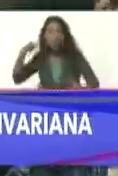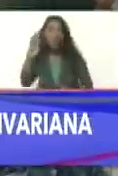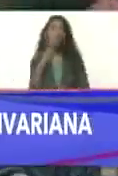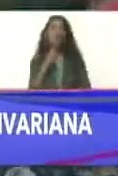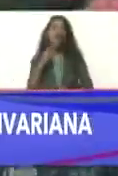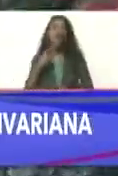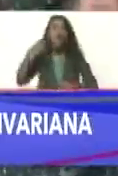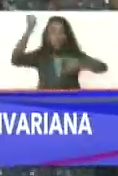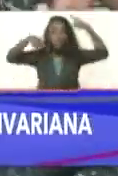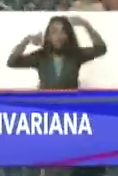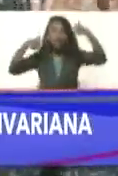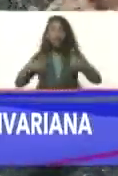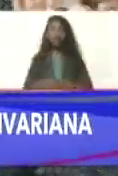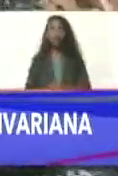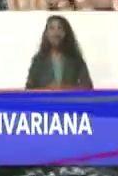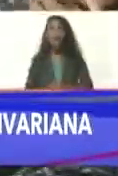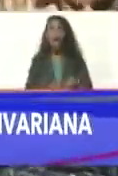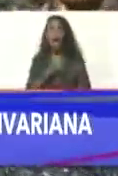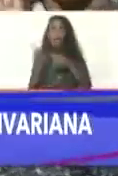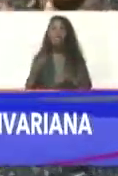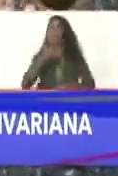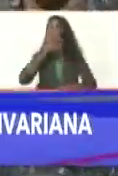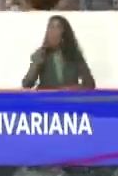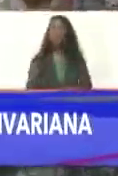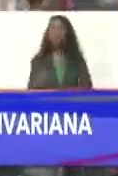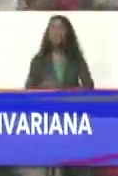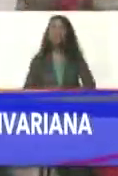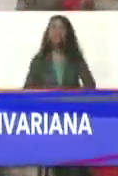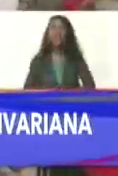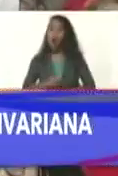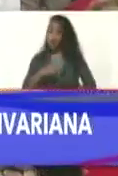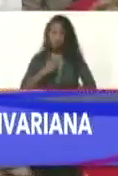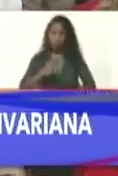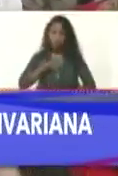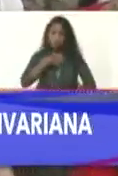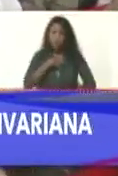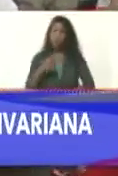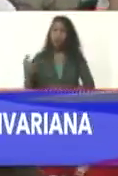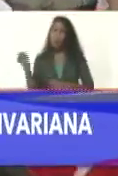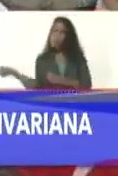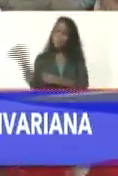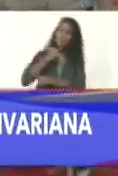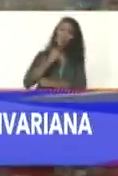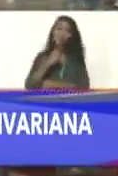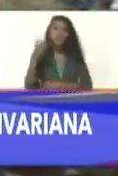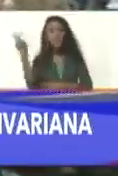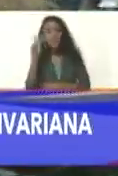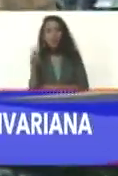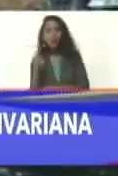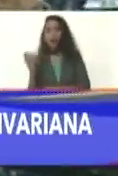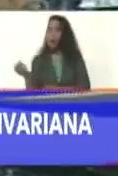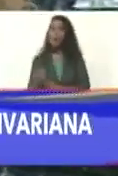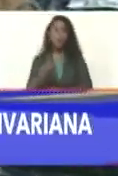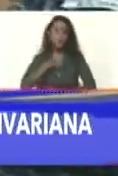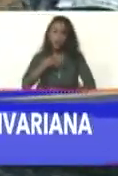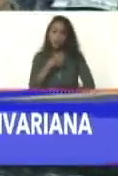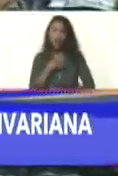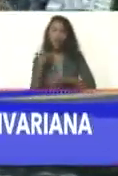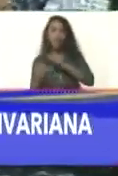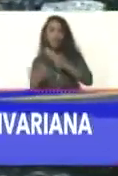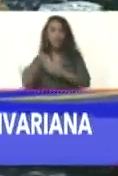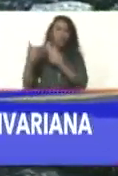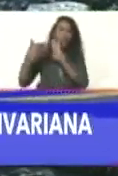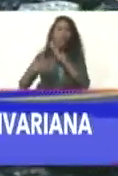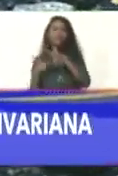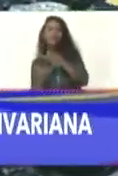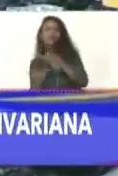de Hugo Chávez. Así de sencillo. No pudieron destruir Venezuela. No pudieron con nuestras instituciones. No